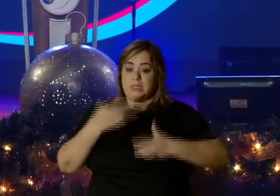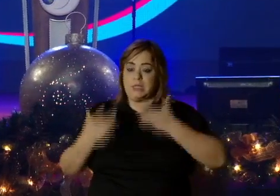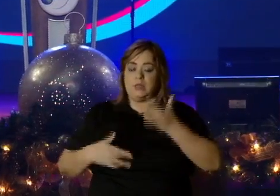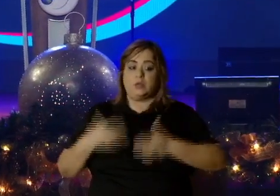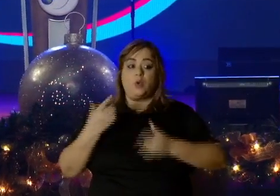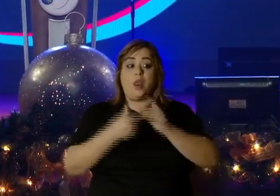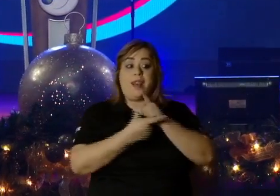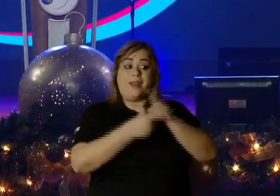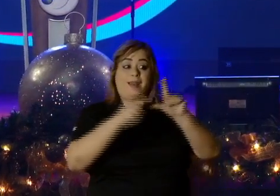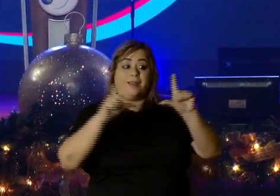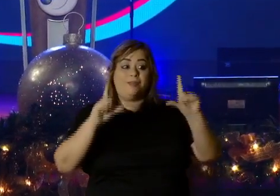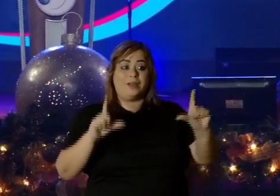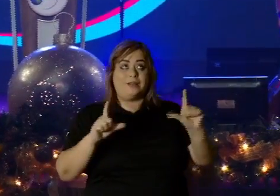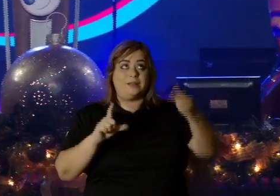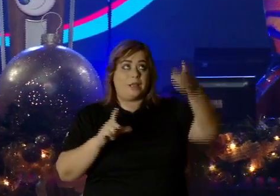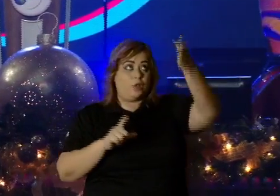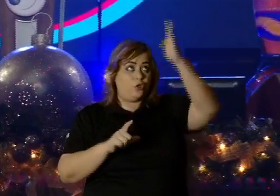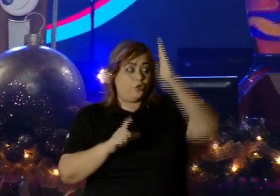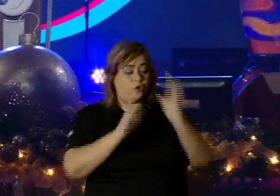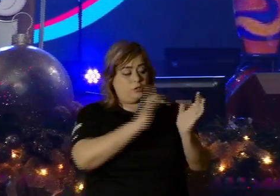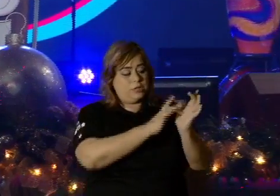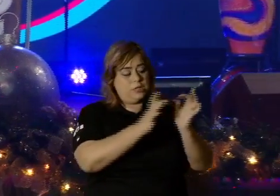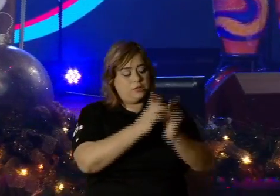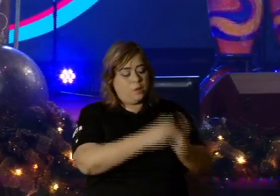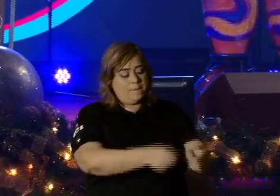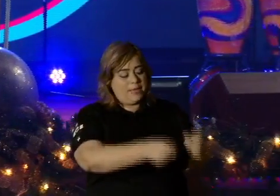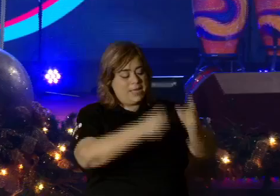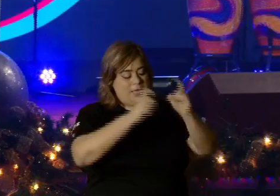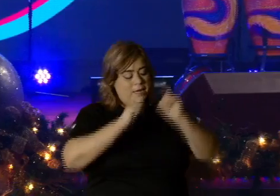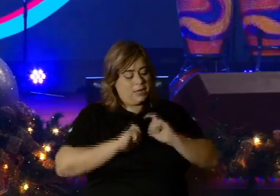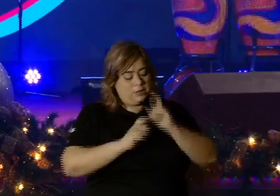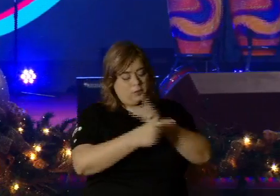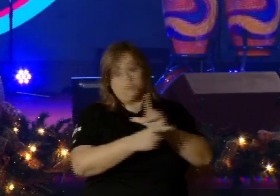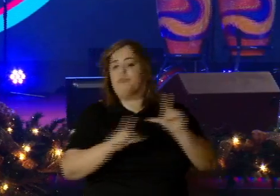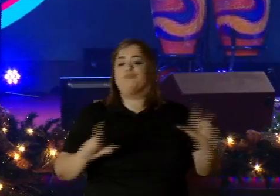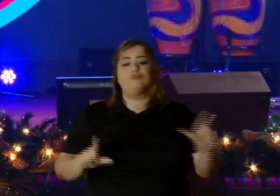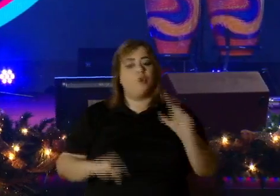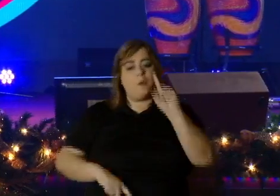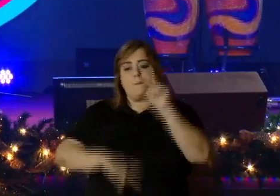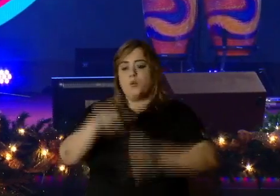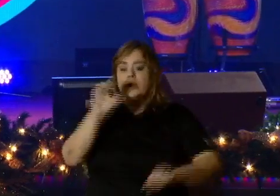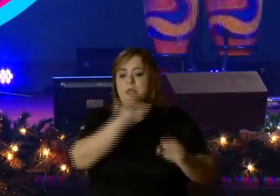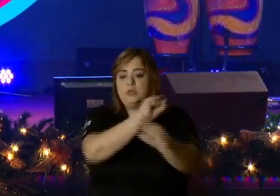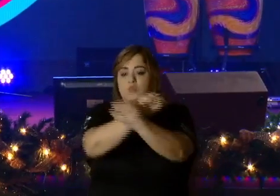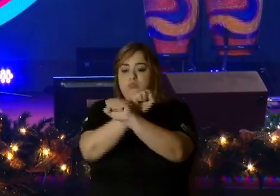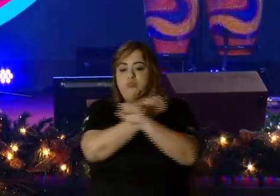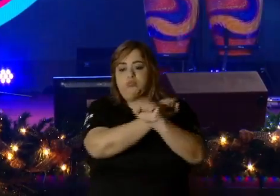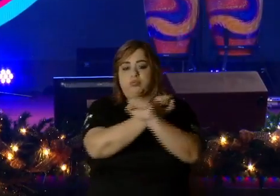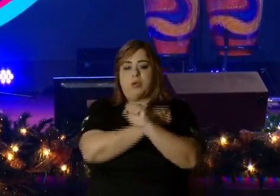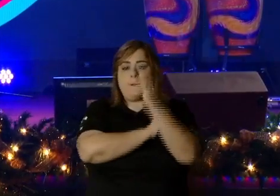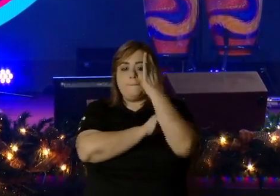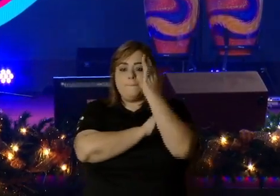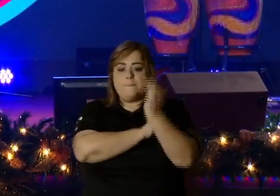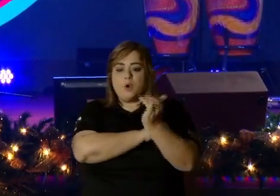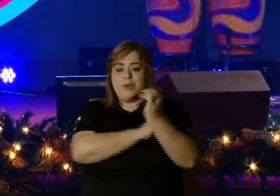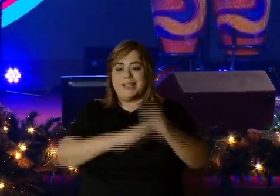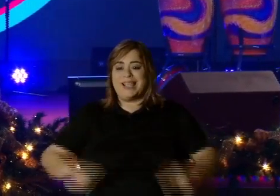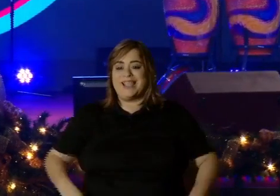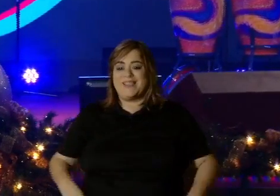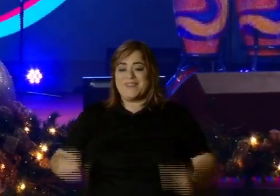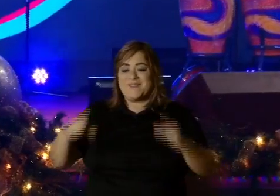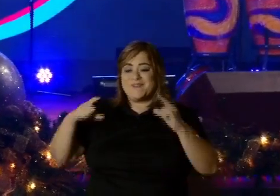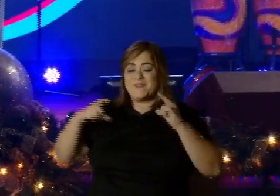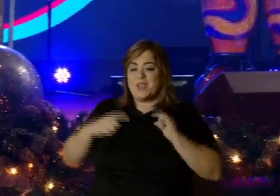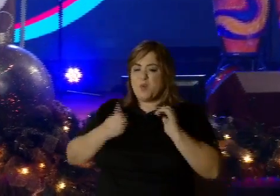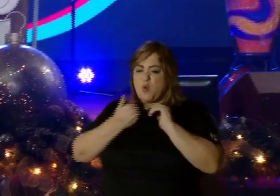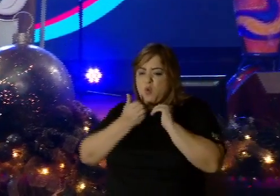Cristo nos hizo libres. Ya no podemos estar sujetos al yugo de esclavitud, porque ahora vivimos bajo esa gloria, bajo